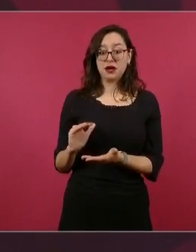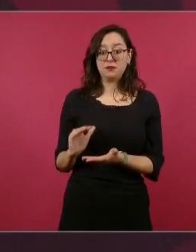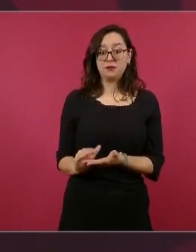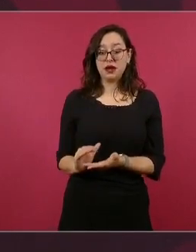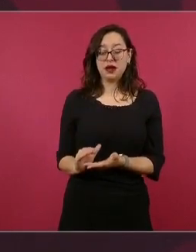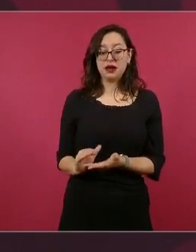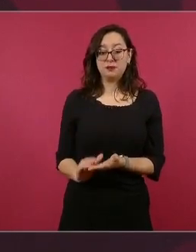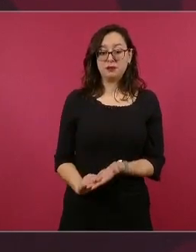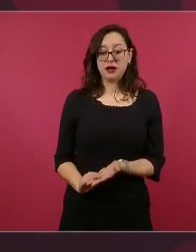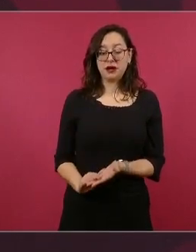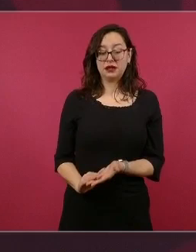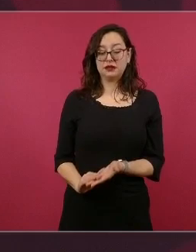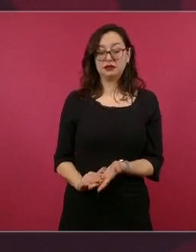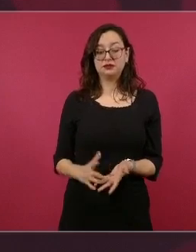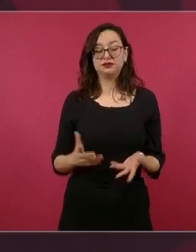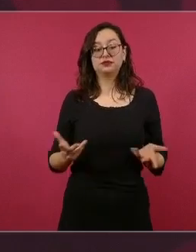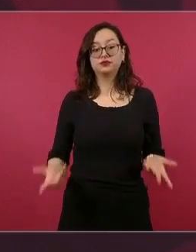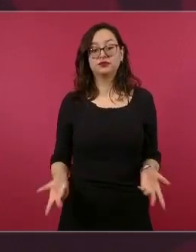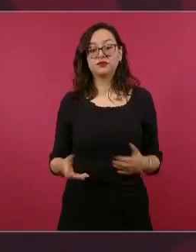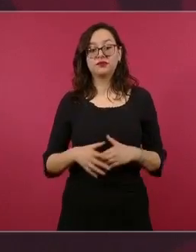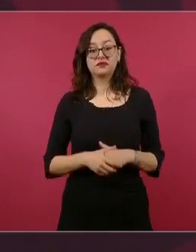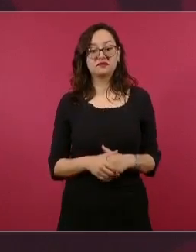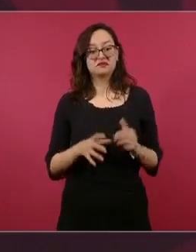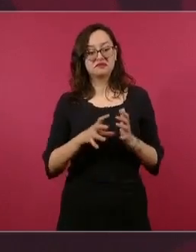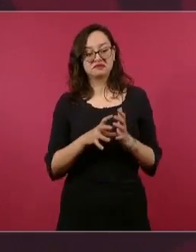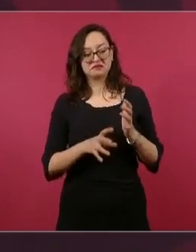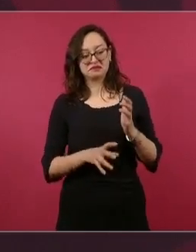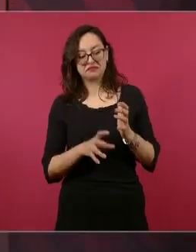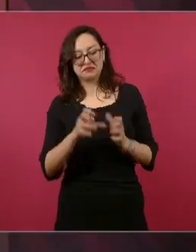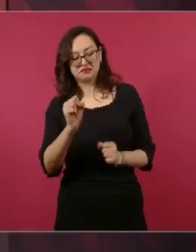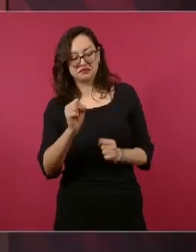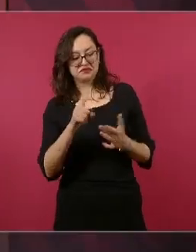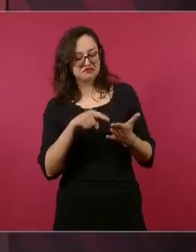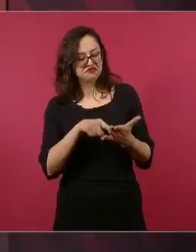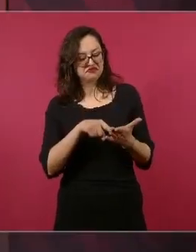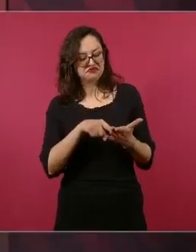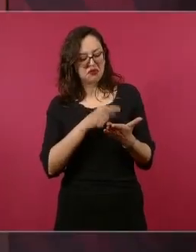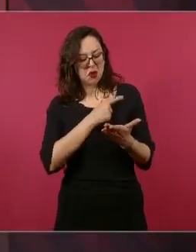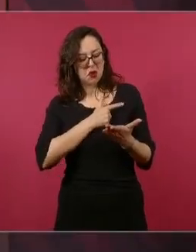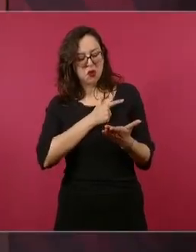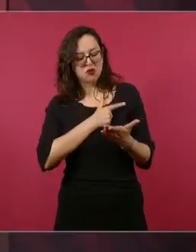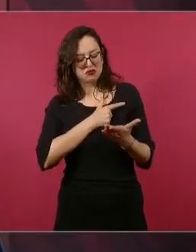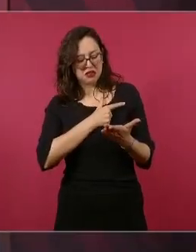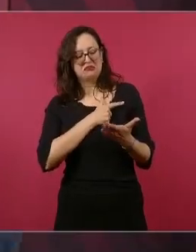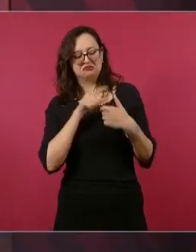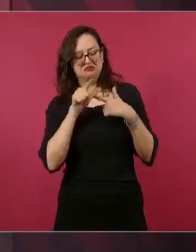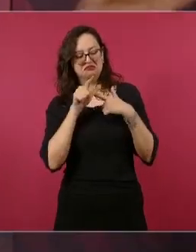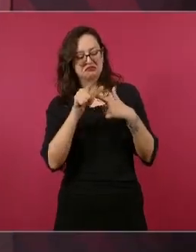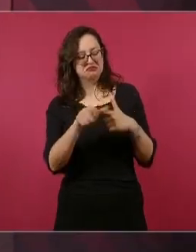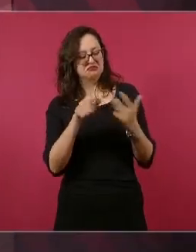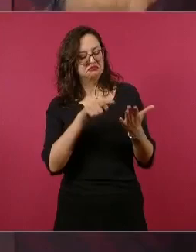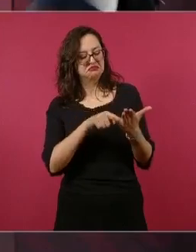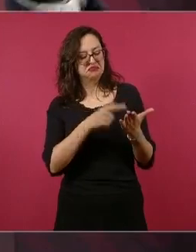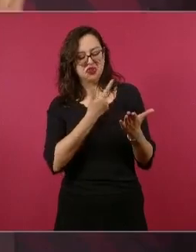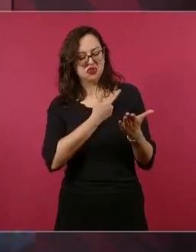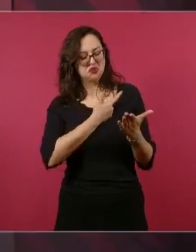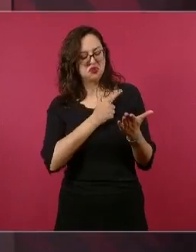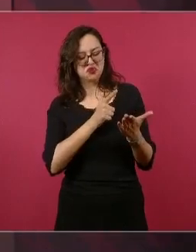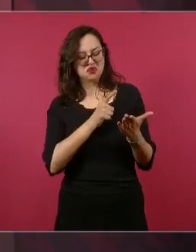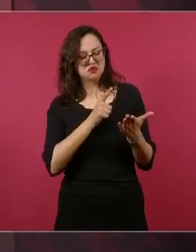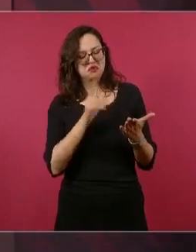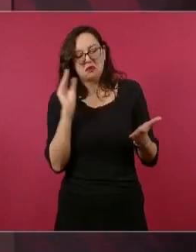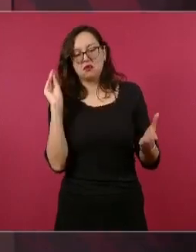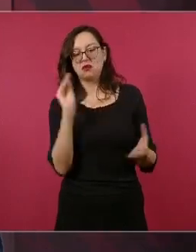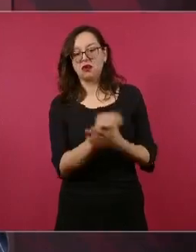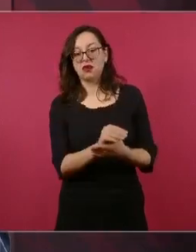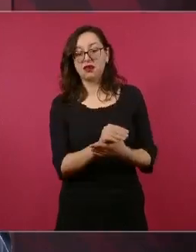sólo aplicaron de la Constitución lo que les convenía a las minorías lo demás quedó como letra muerta